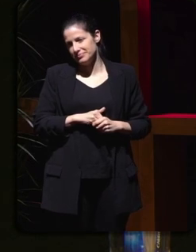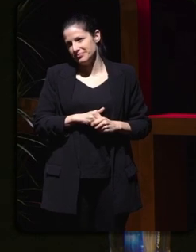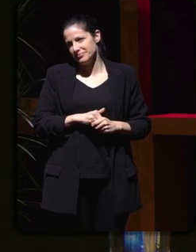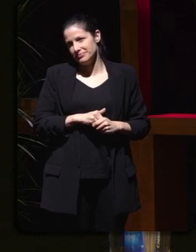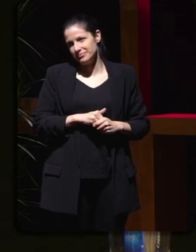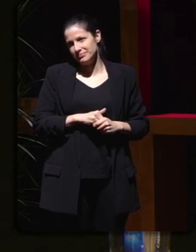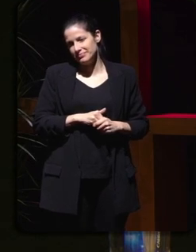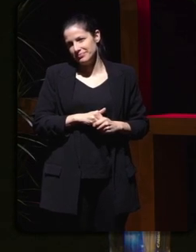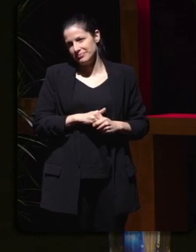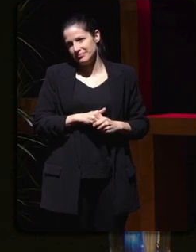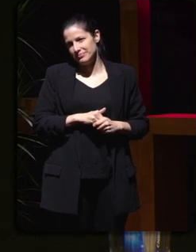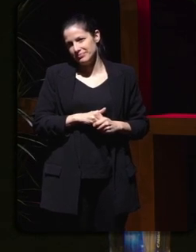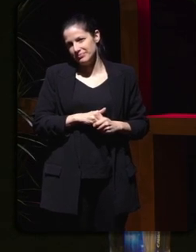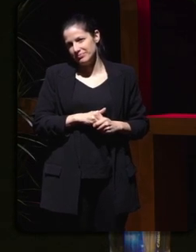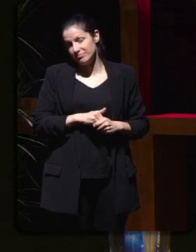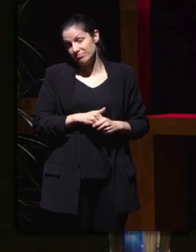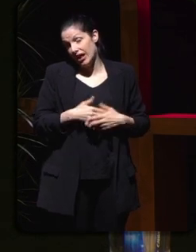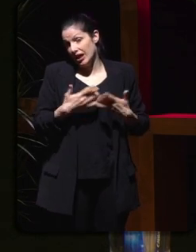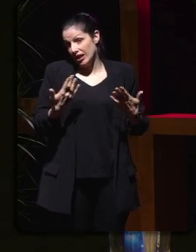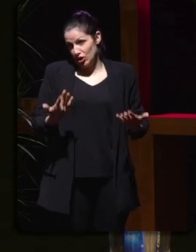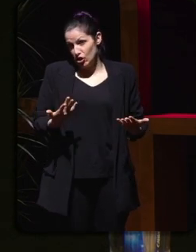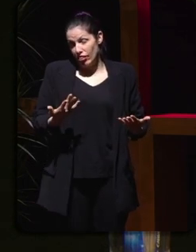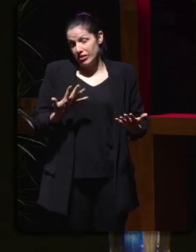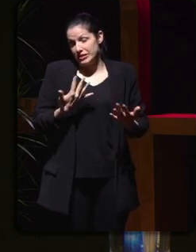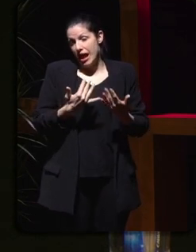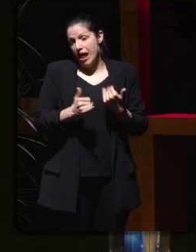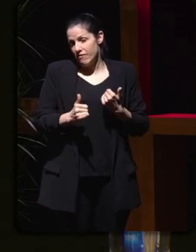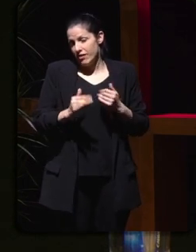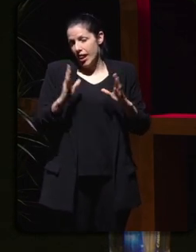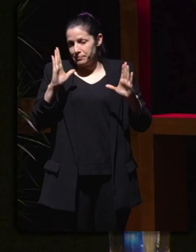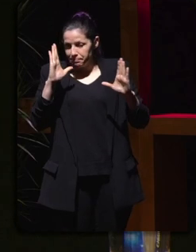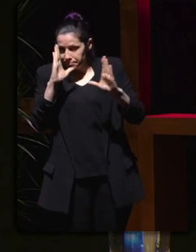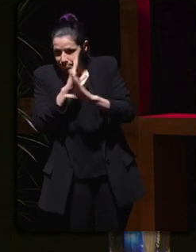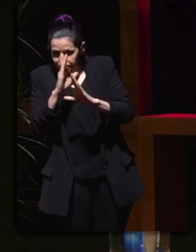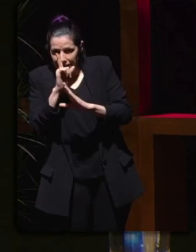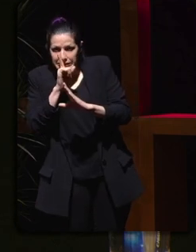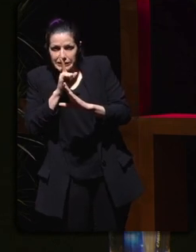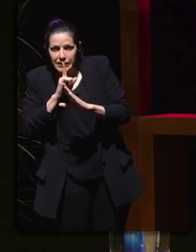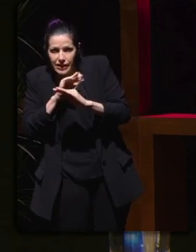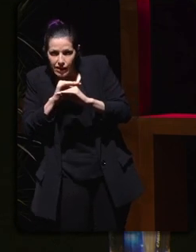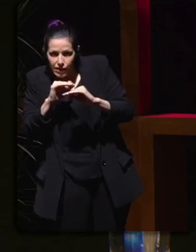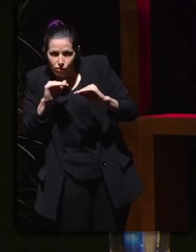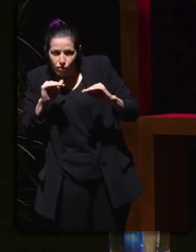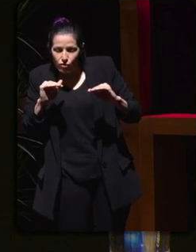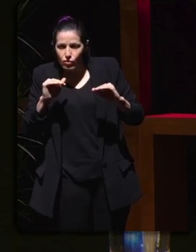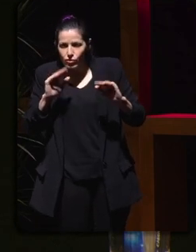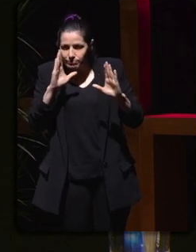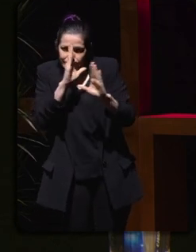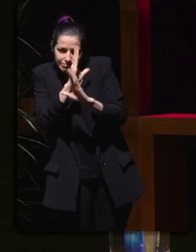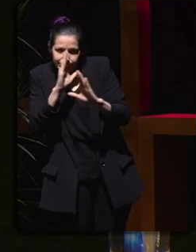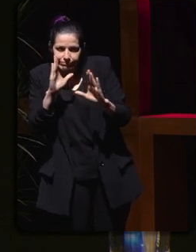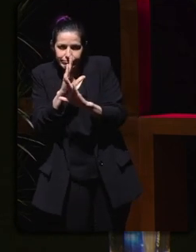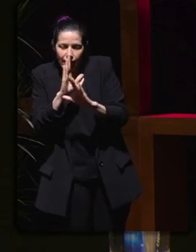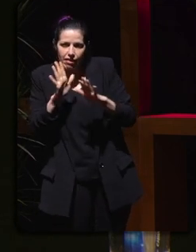de manera silenciosa y sin mayor advertencia de